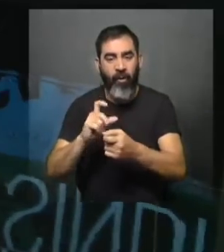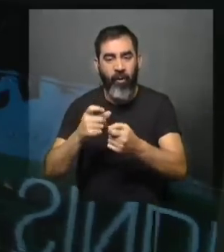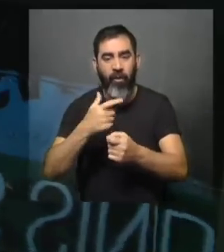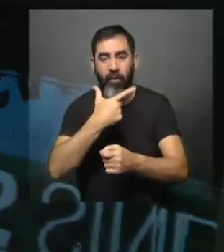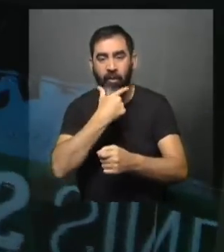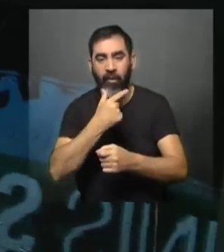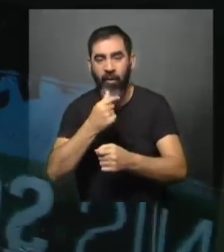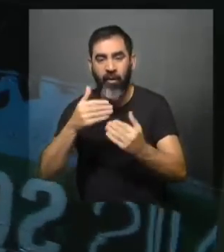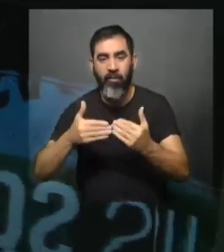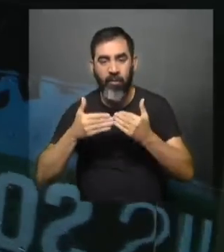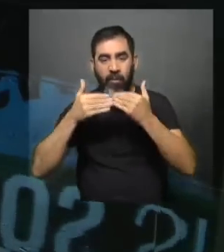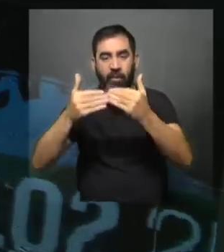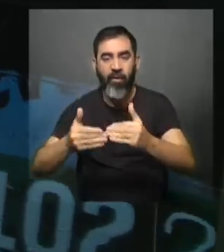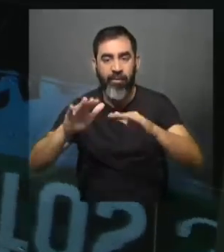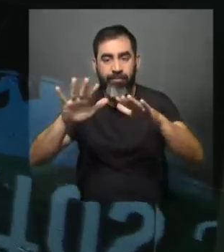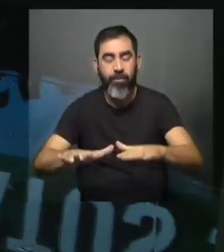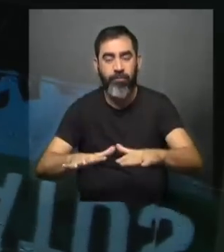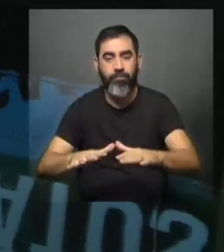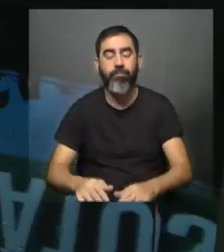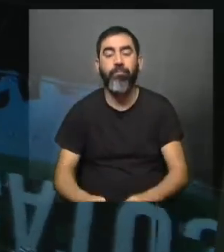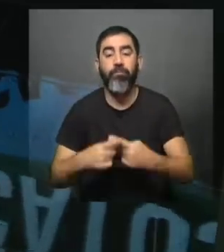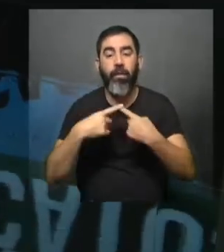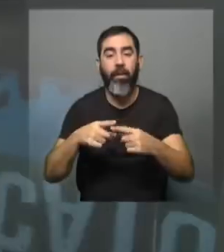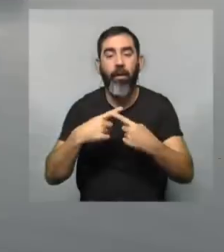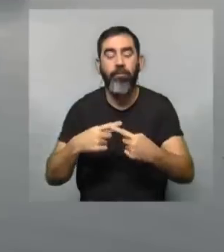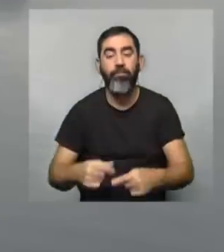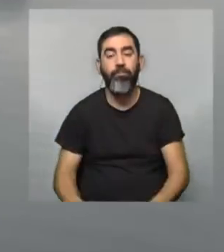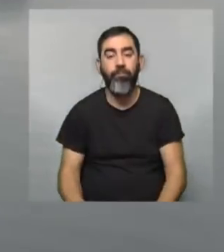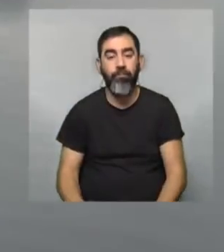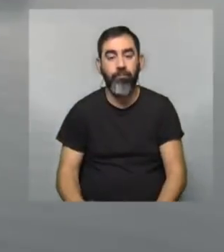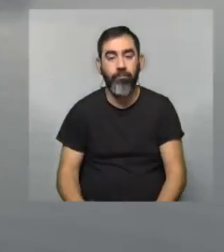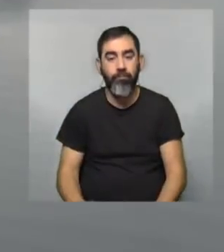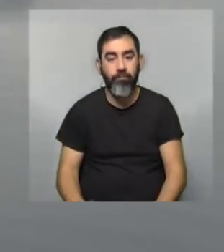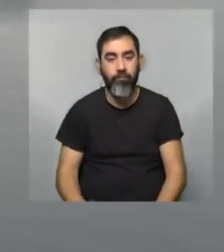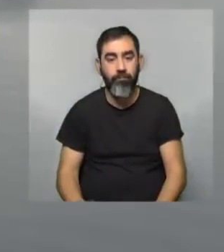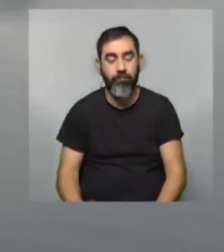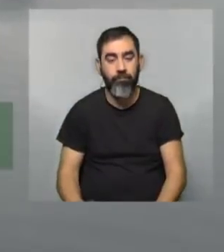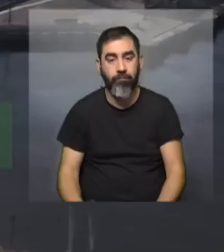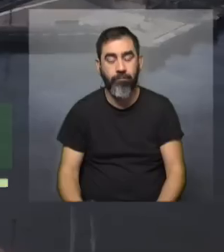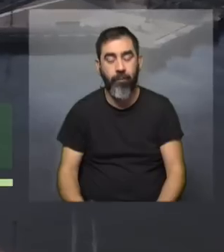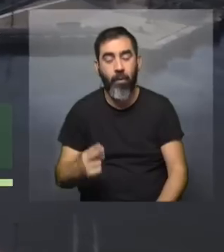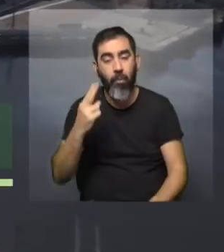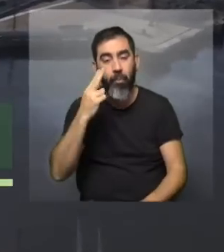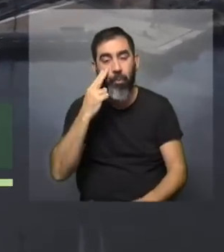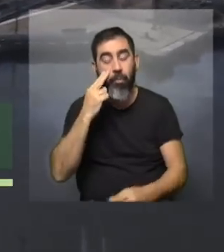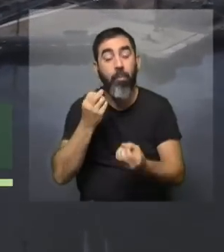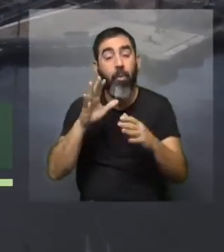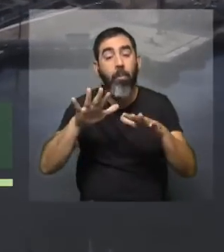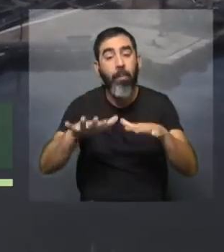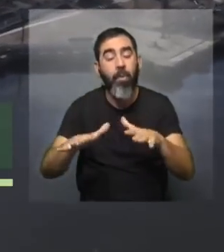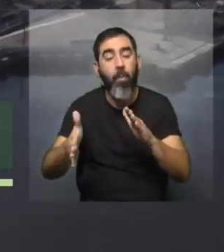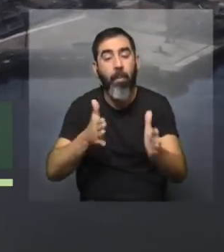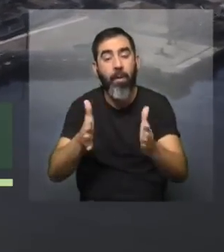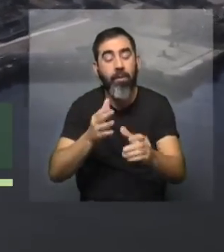lo que postergó el parate de la refinería de La teja el diferendo se suscitó a raíz del paro parcial